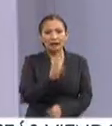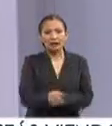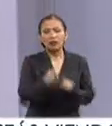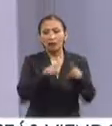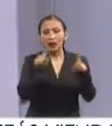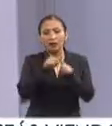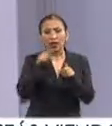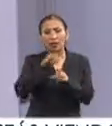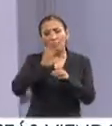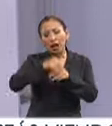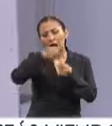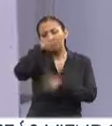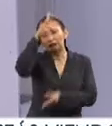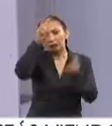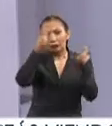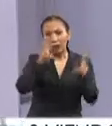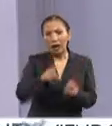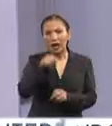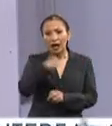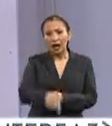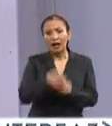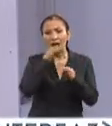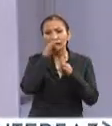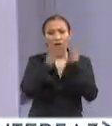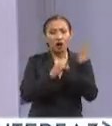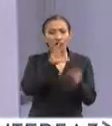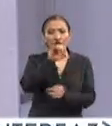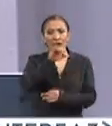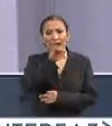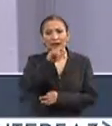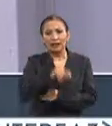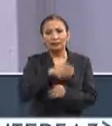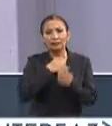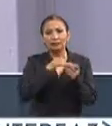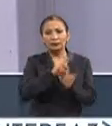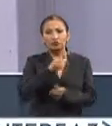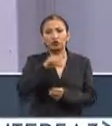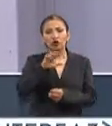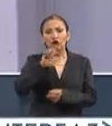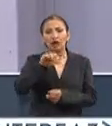y muchos otros más, los que se generan en la Agencia Informativa CONACYT, en la página que es